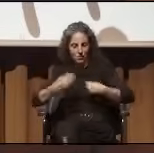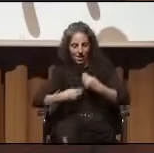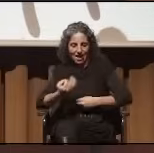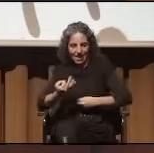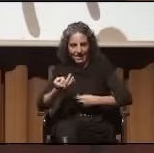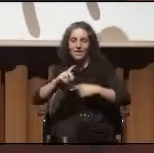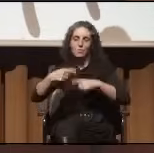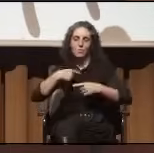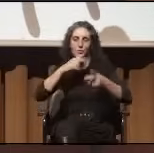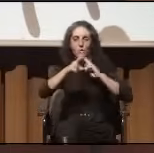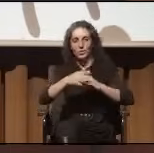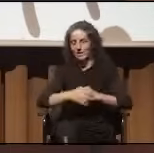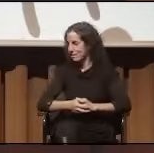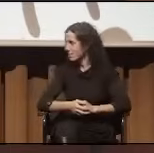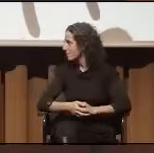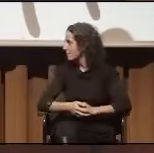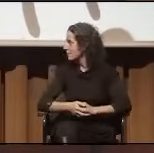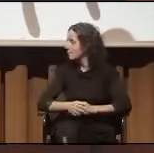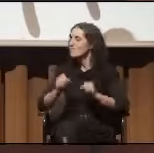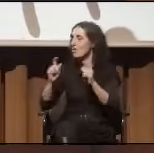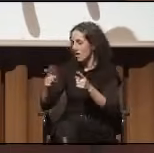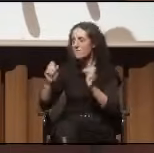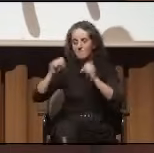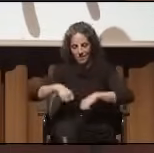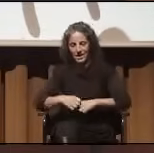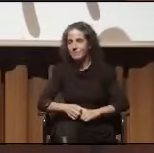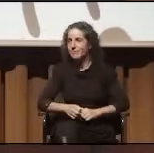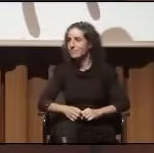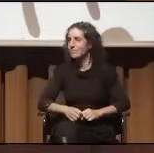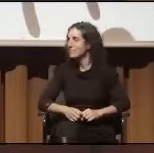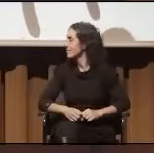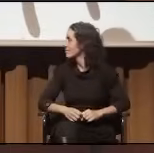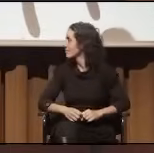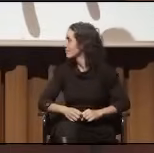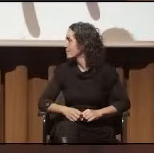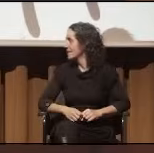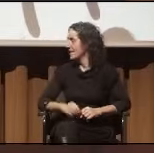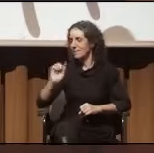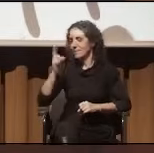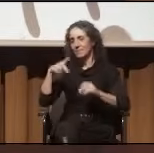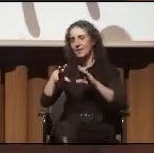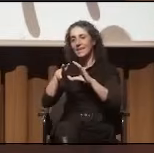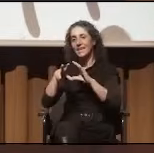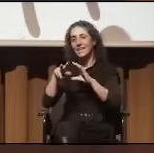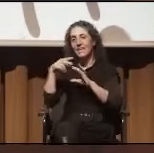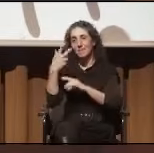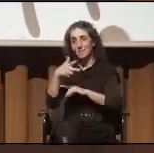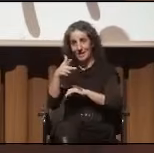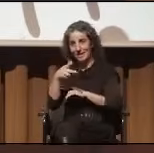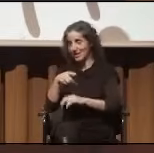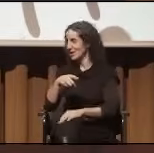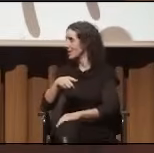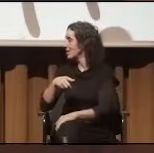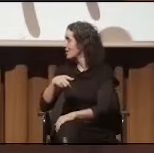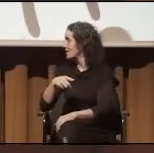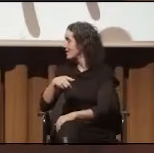dice, usted, déme lo que. Yo digo, ok. ¿No? Y empezamos así. En el vídeo primero, él se pone bravo, ¿no?